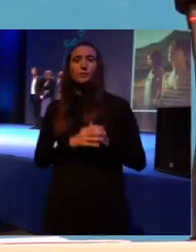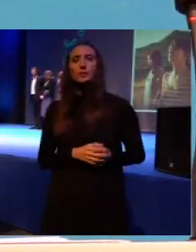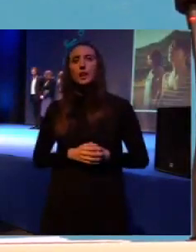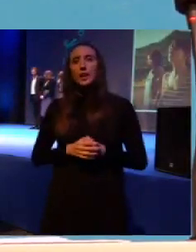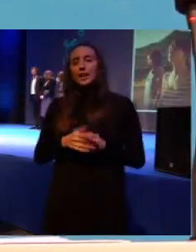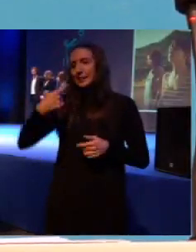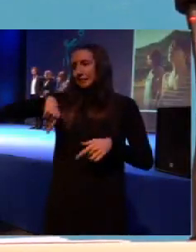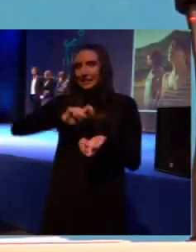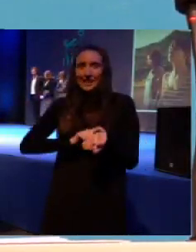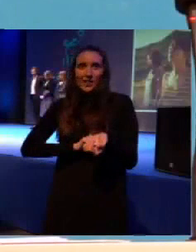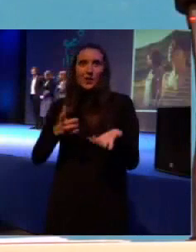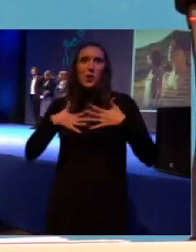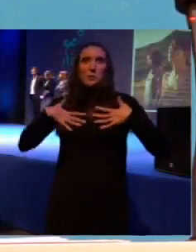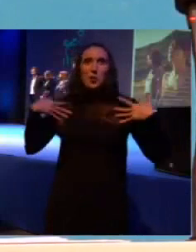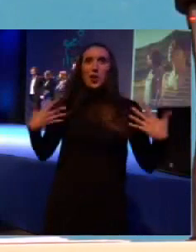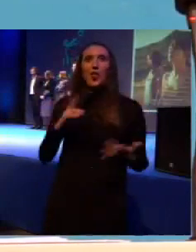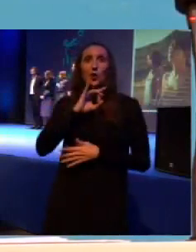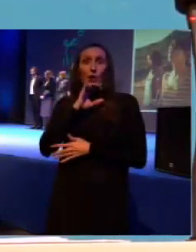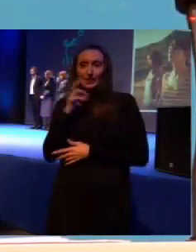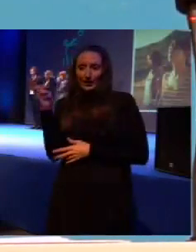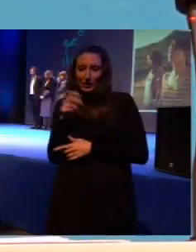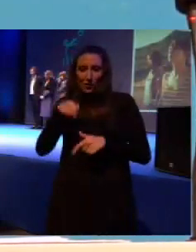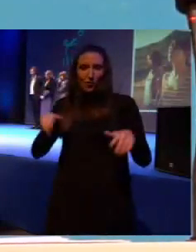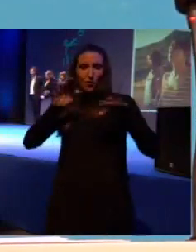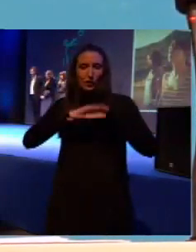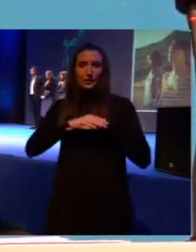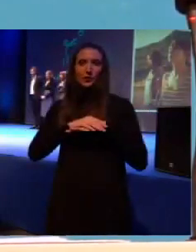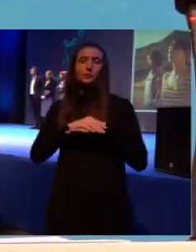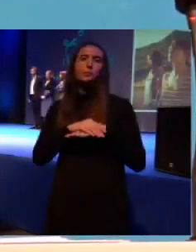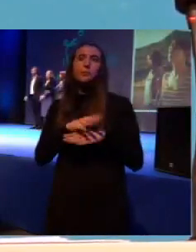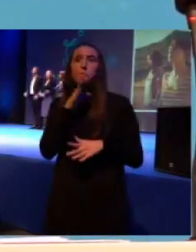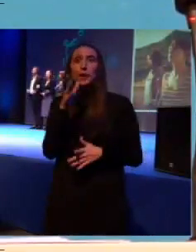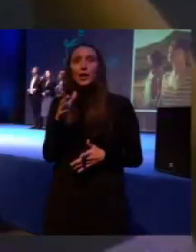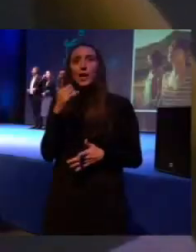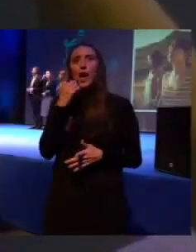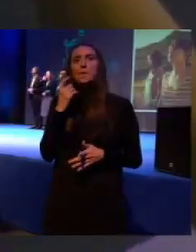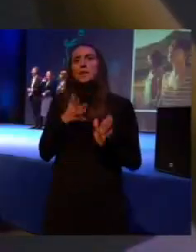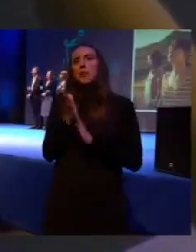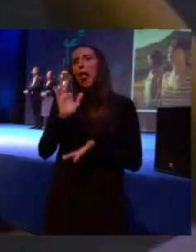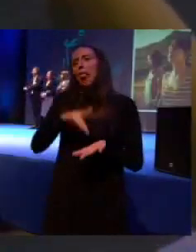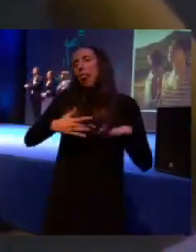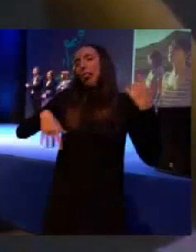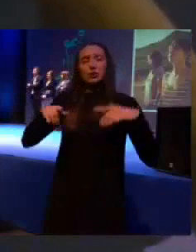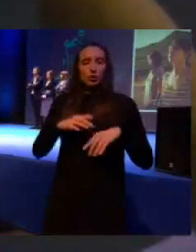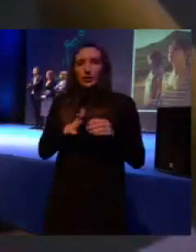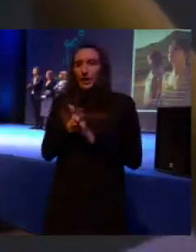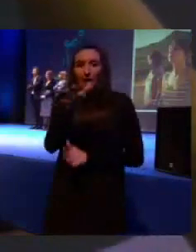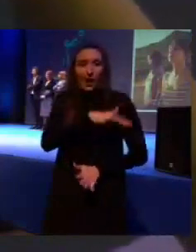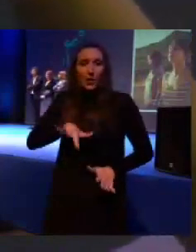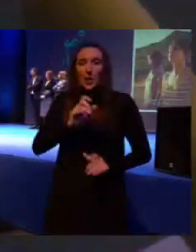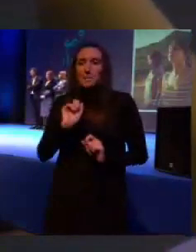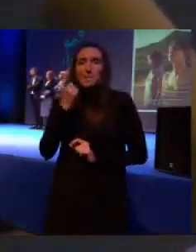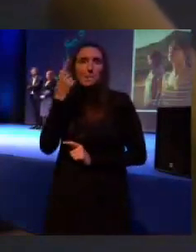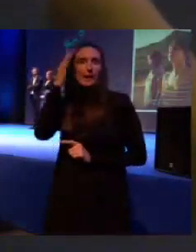Estamos nerviosos, emocionados, muy contentos de estar aquí hoy porque Almería no es una estación de paso más, Almería es el lugar en el que más ilusión nos